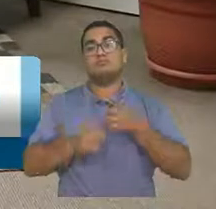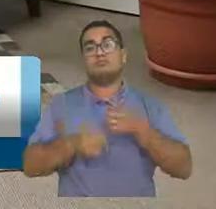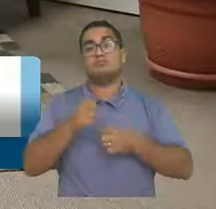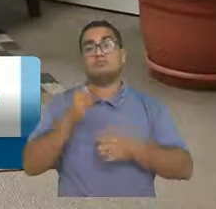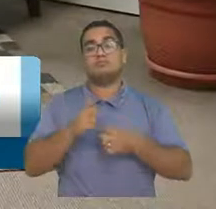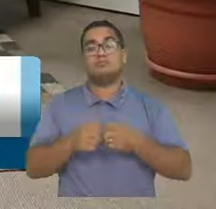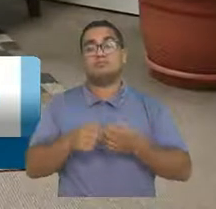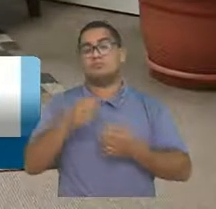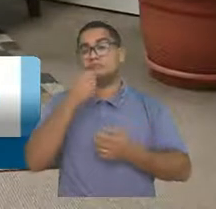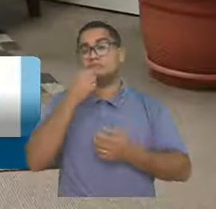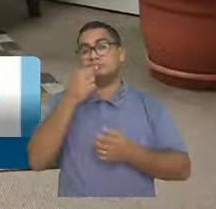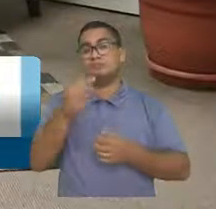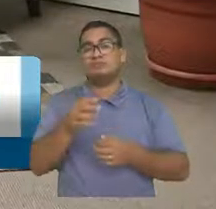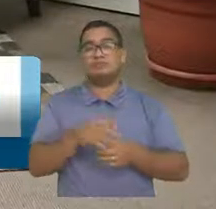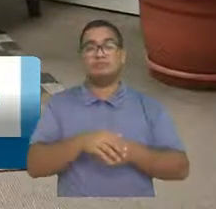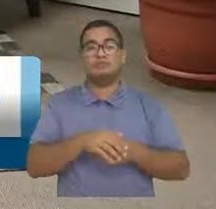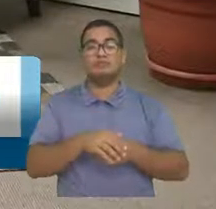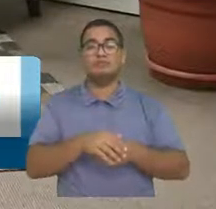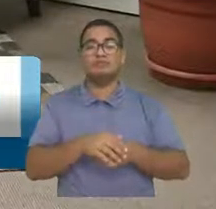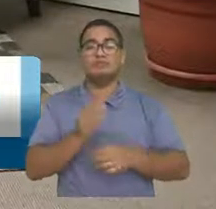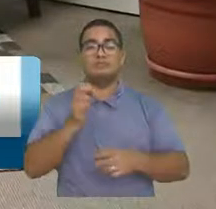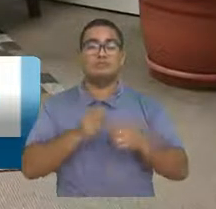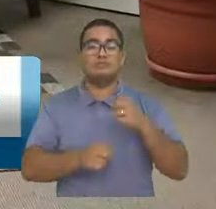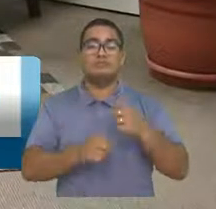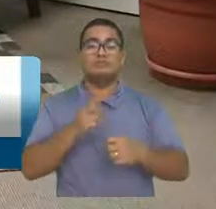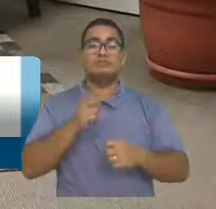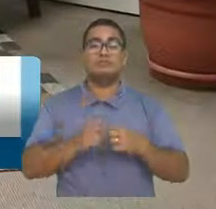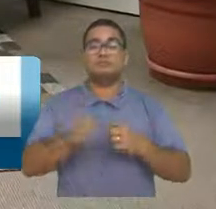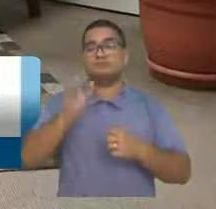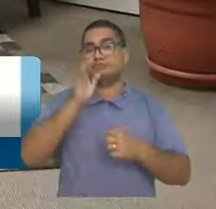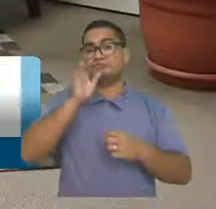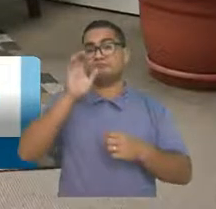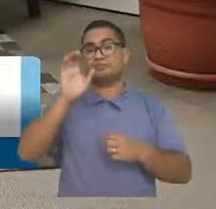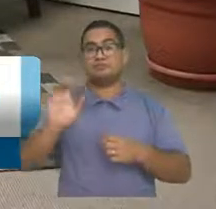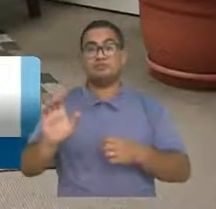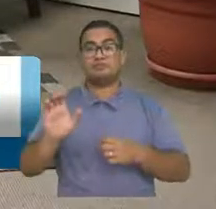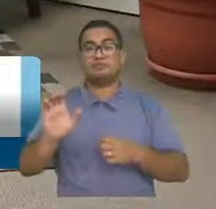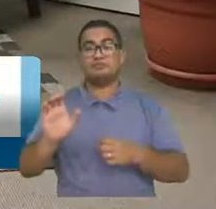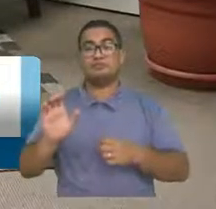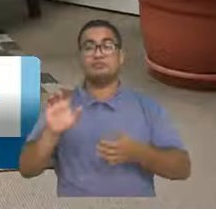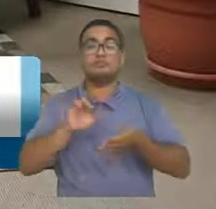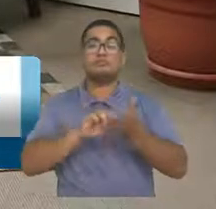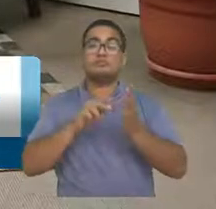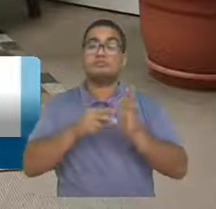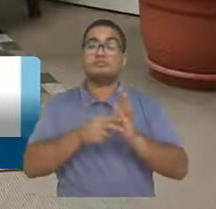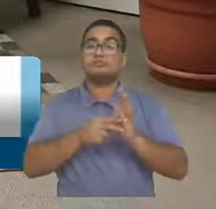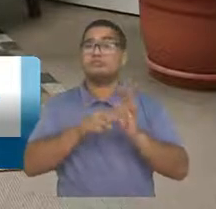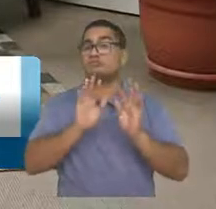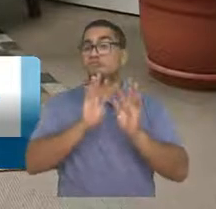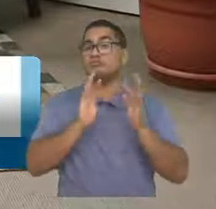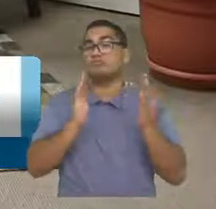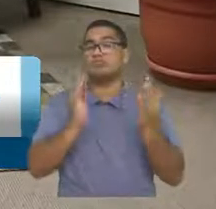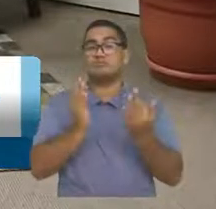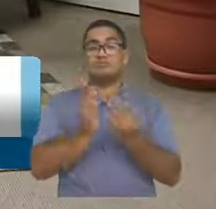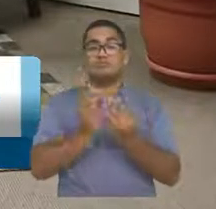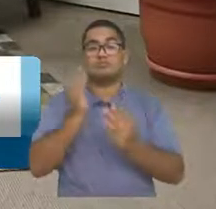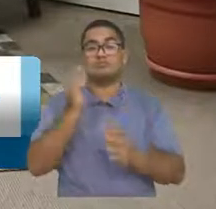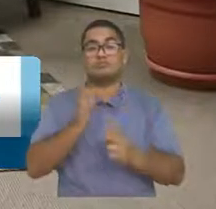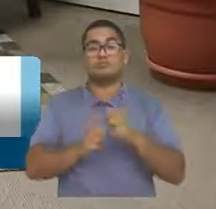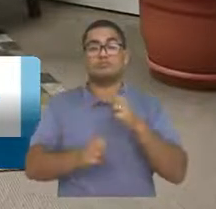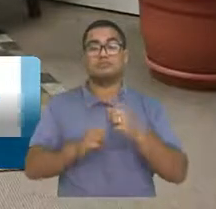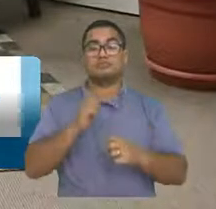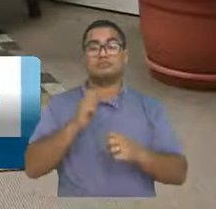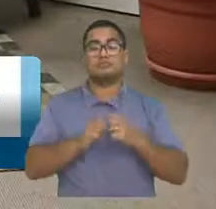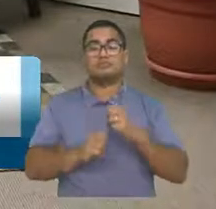dice uno. Y los problemas de conducta de los niños están atados a estrés familiar, casi todos. Están atados a